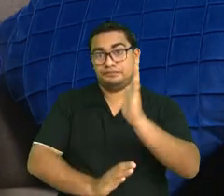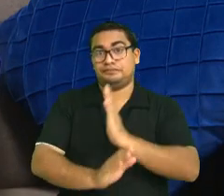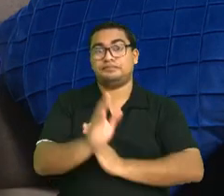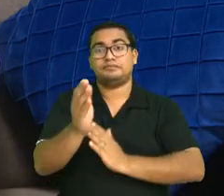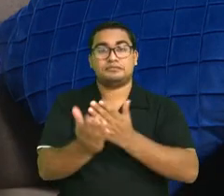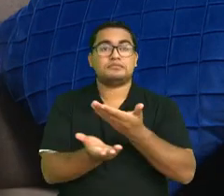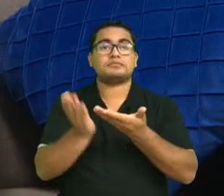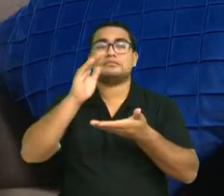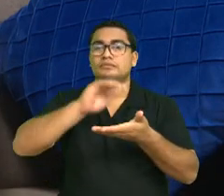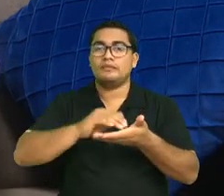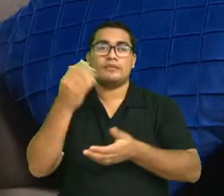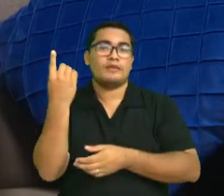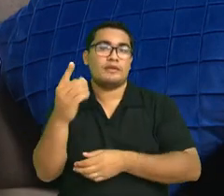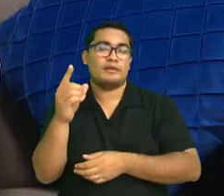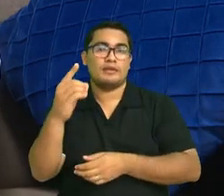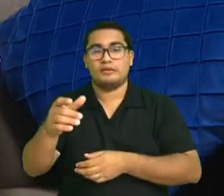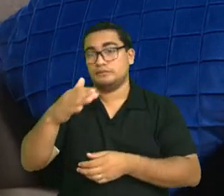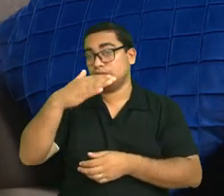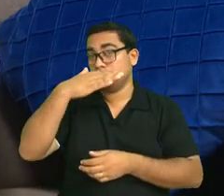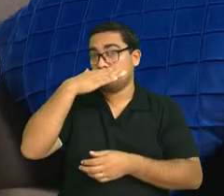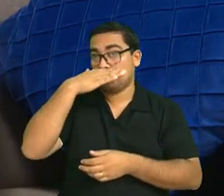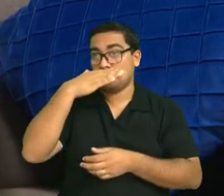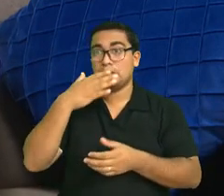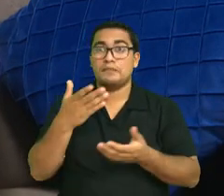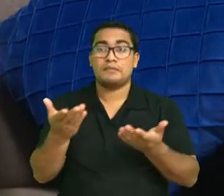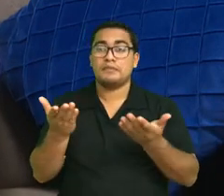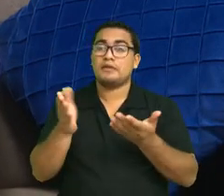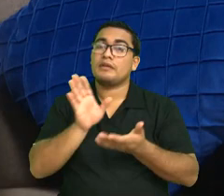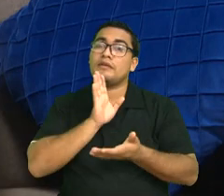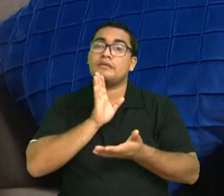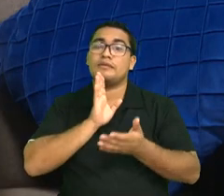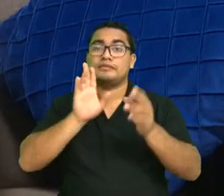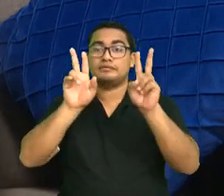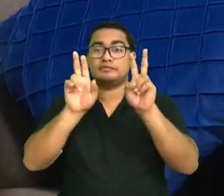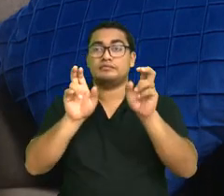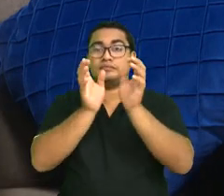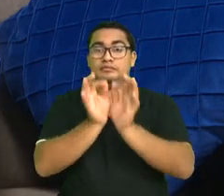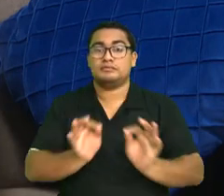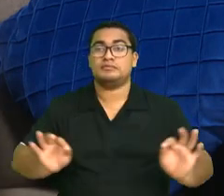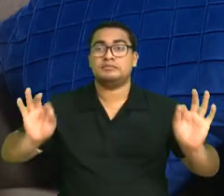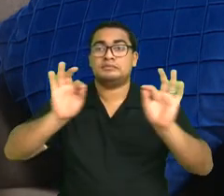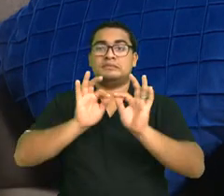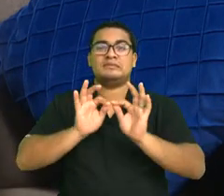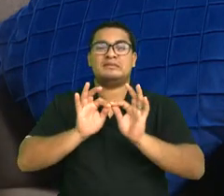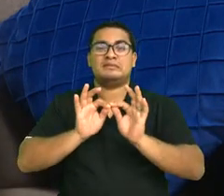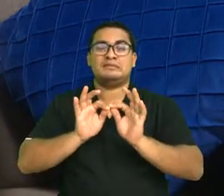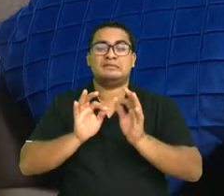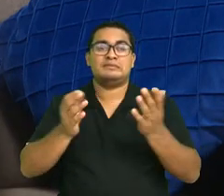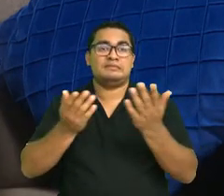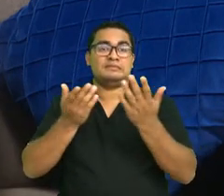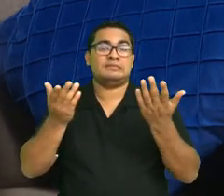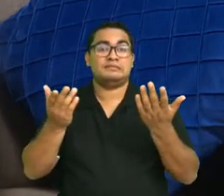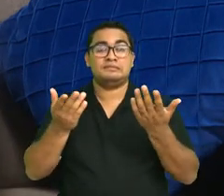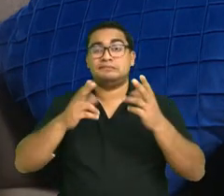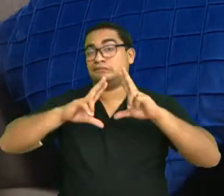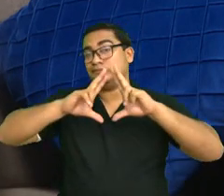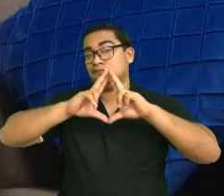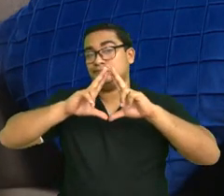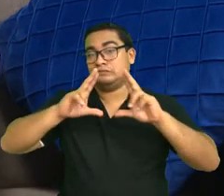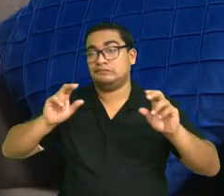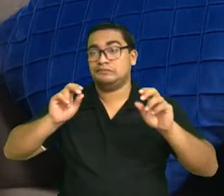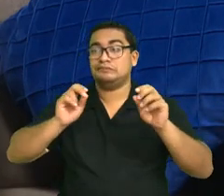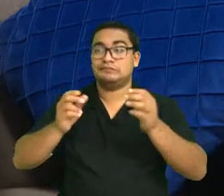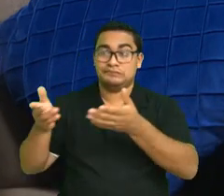precisamente en la nueva etapa de la revolución. Para hablar de este tema tan importante y vital para el desarrollo integral de la nación, pues me encuentro muy bien